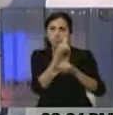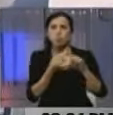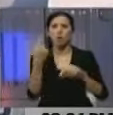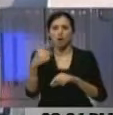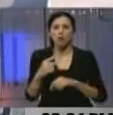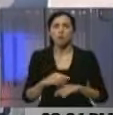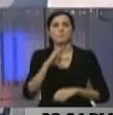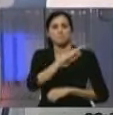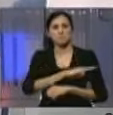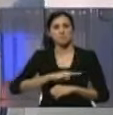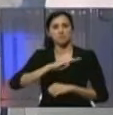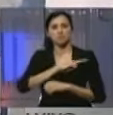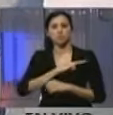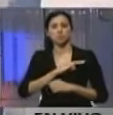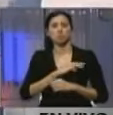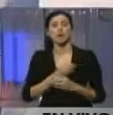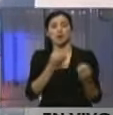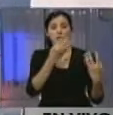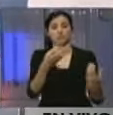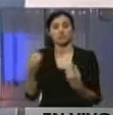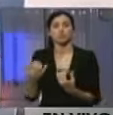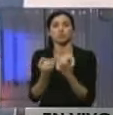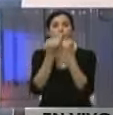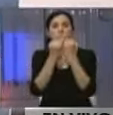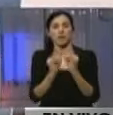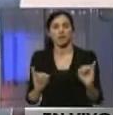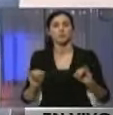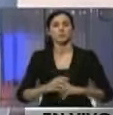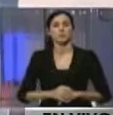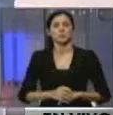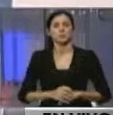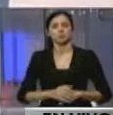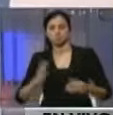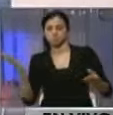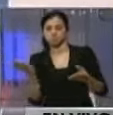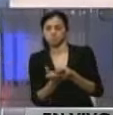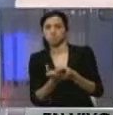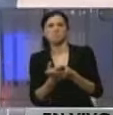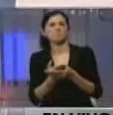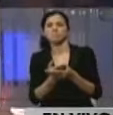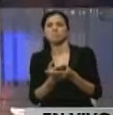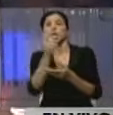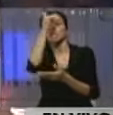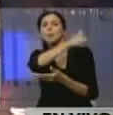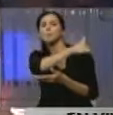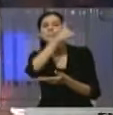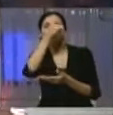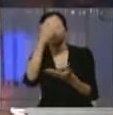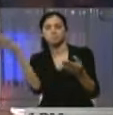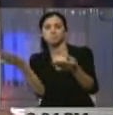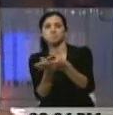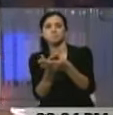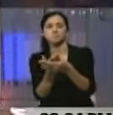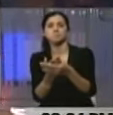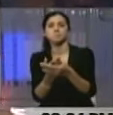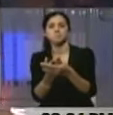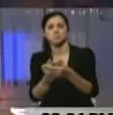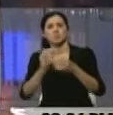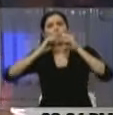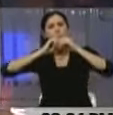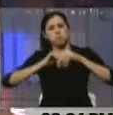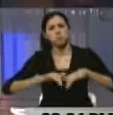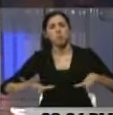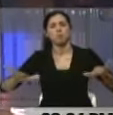misión abastecimiento soberano. Vamos a encartarla este domingo y hacer una gran jornada de